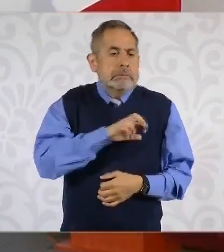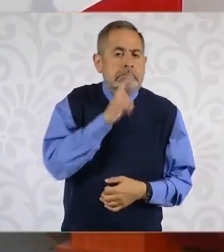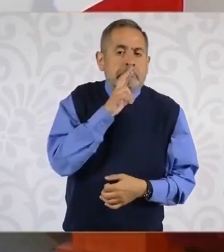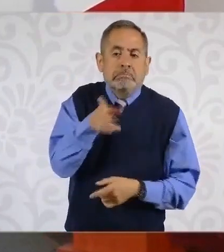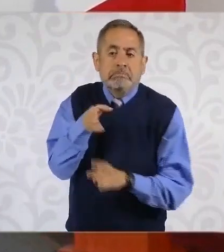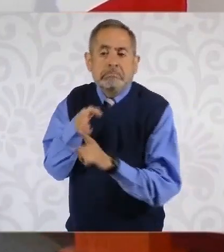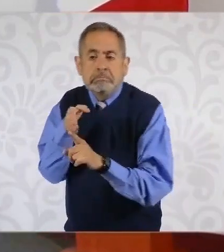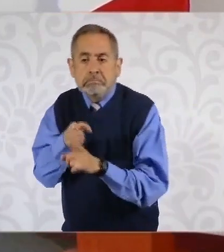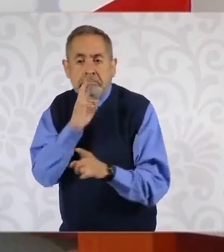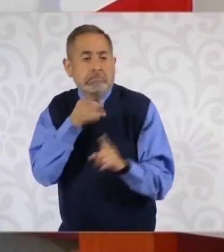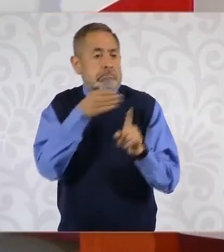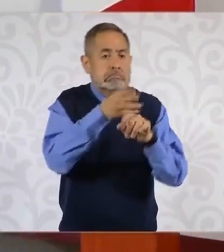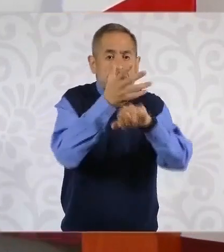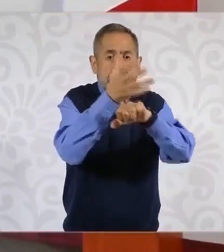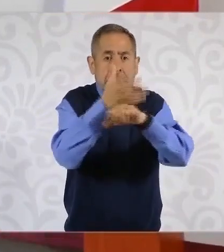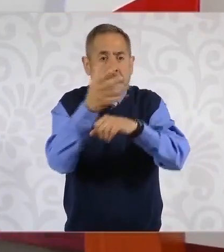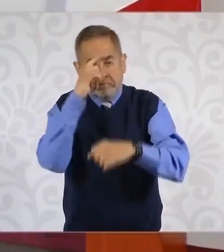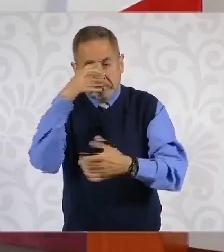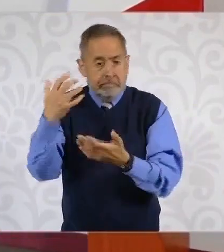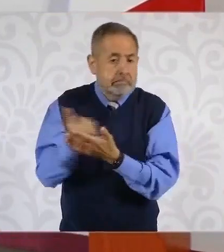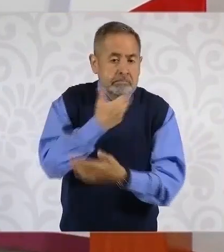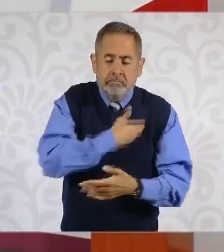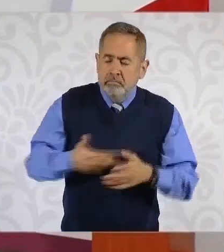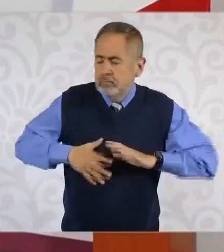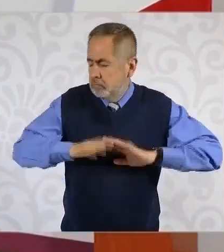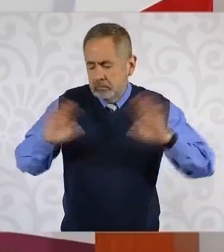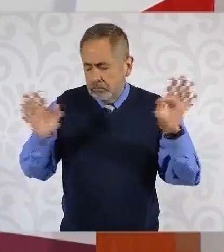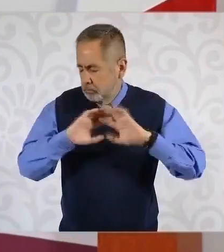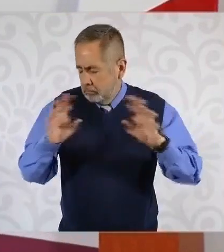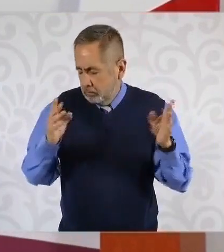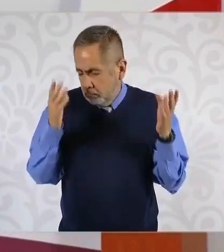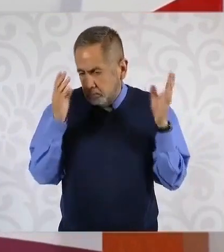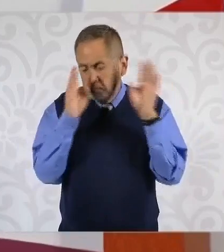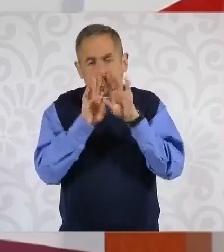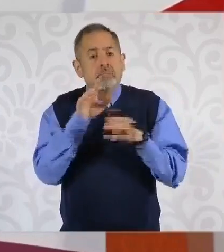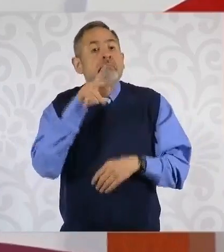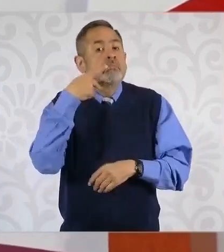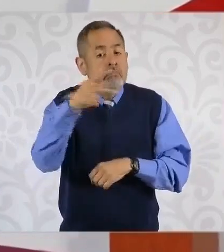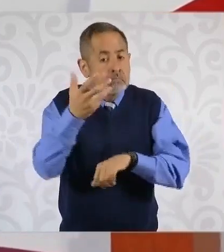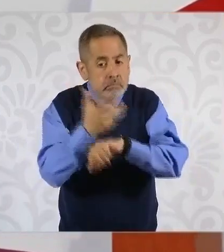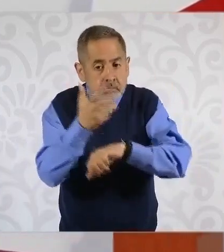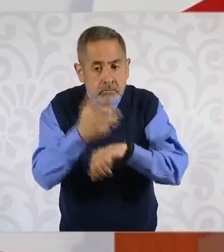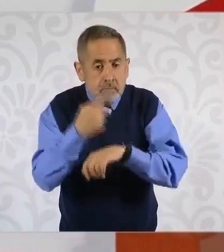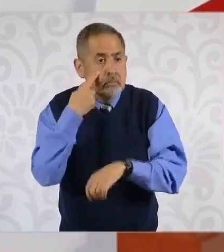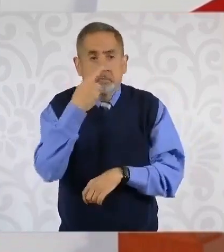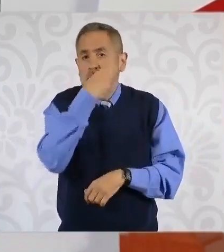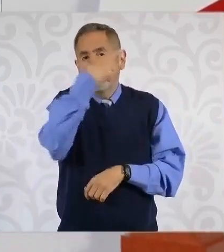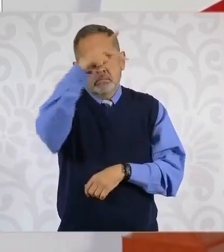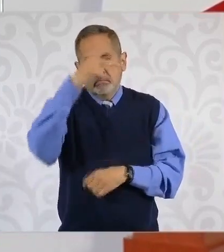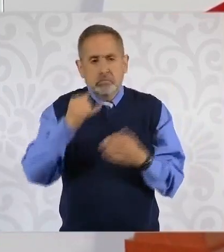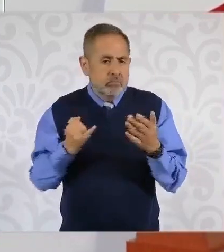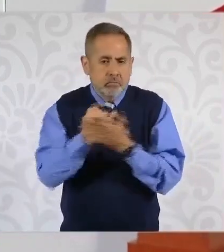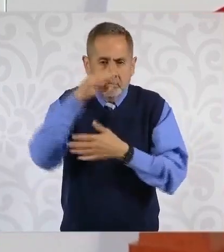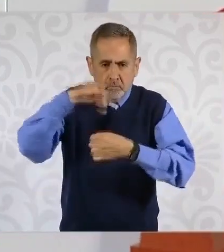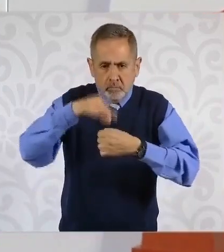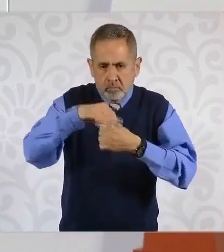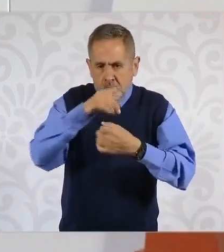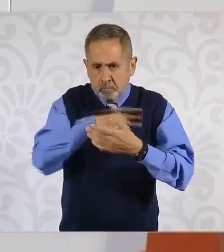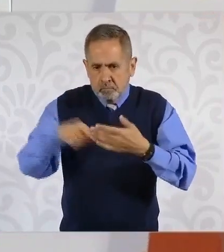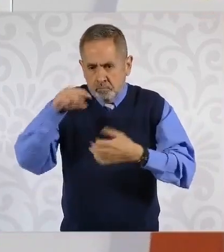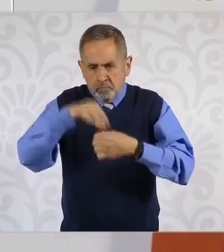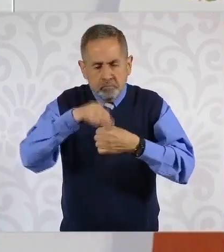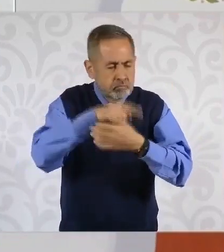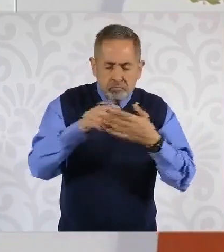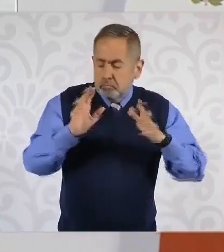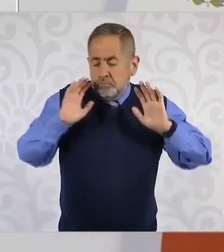y es el pueblo de Estados Unidos quien debe decidir quién lo gobierna. Y además también sé con sus características de cada uno de